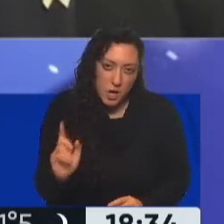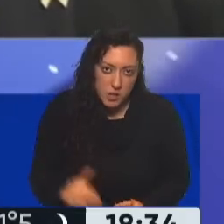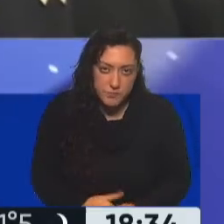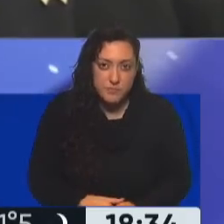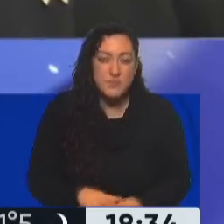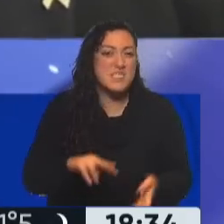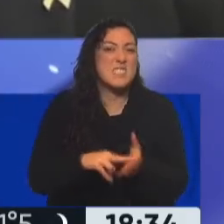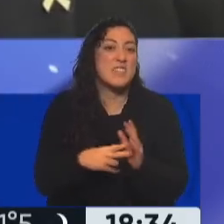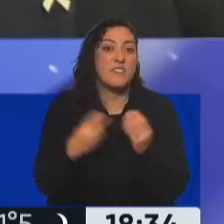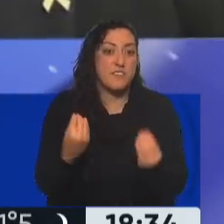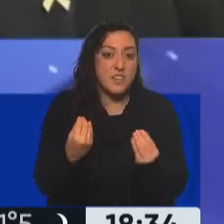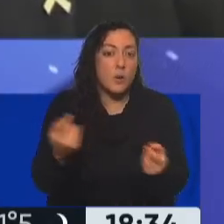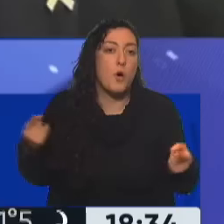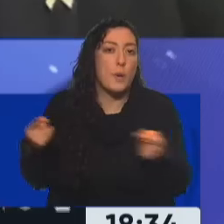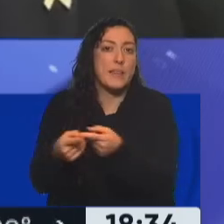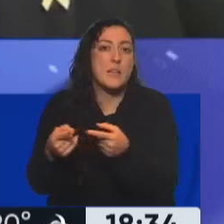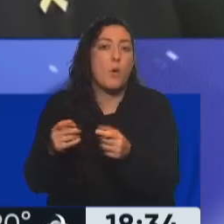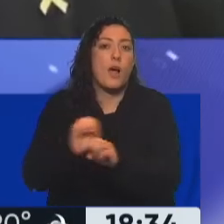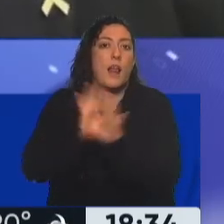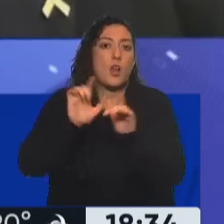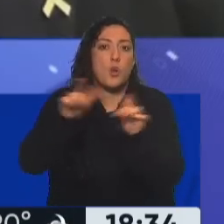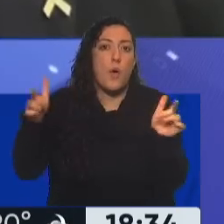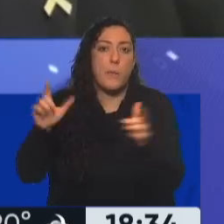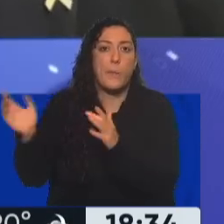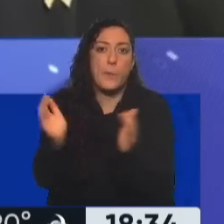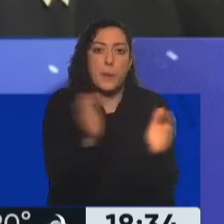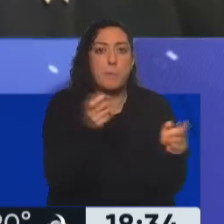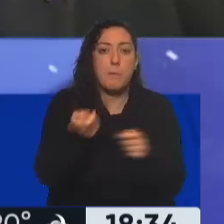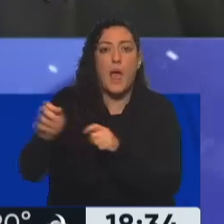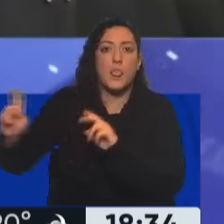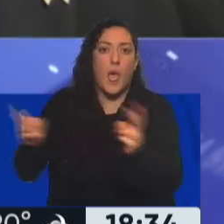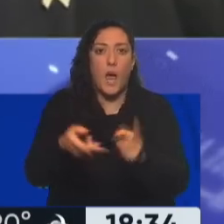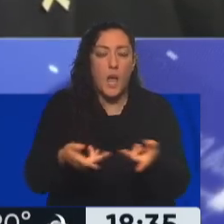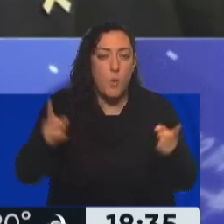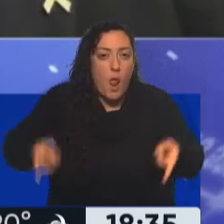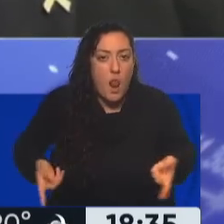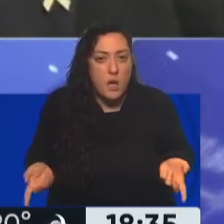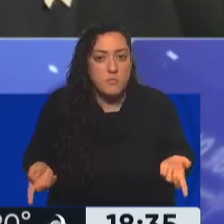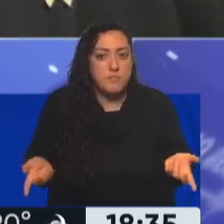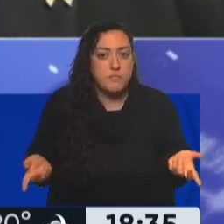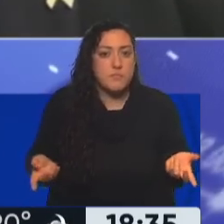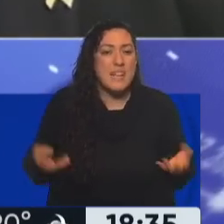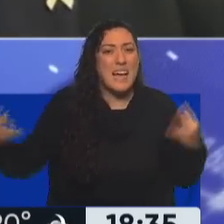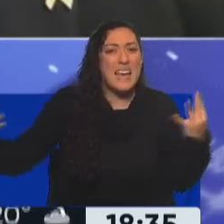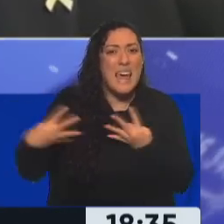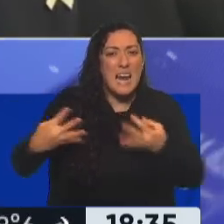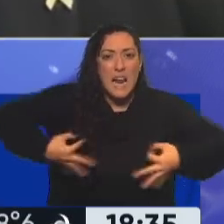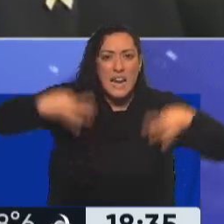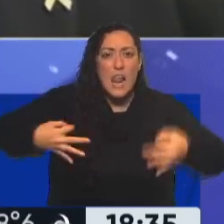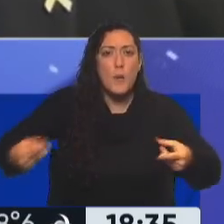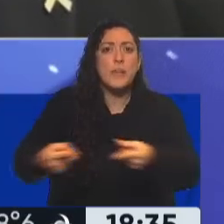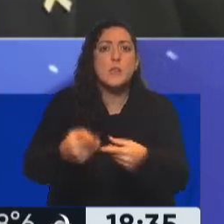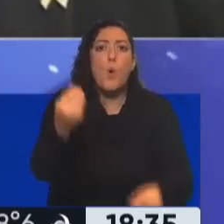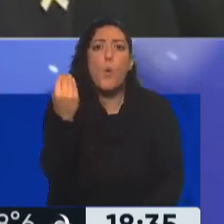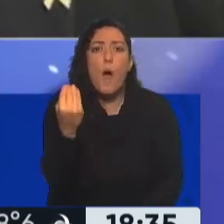quiso decir? Sin ningún objetivo claro. Esto apunta a una discusión importante sobre cuál es el objetivo real de la guerra y qué tan posible